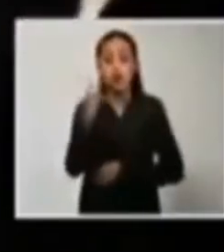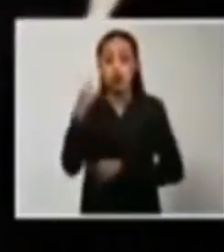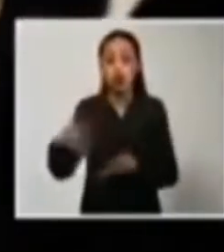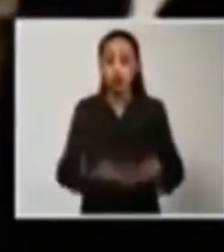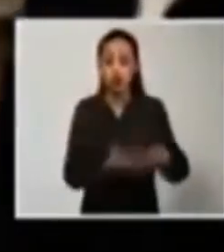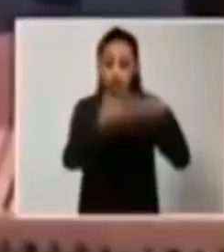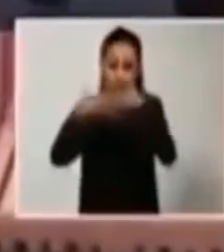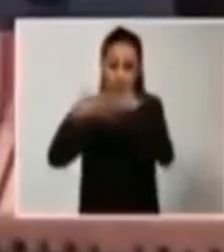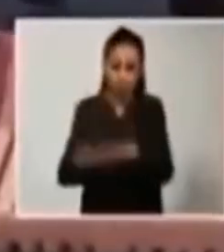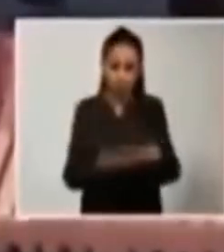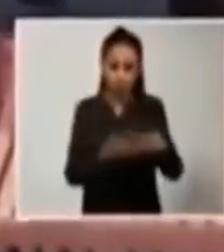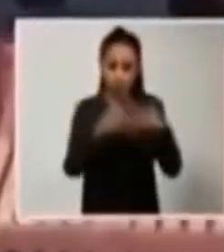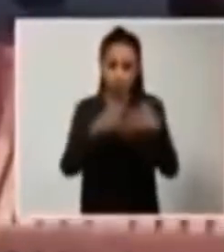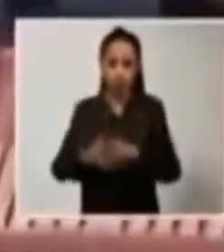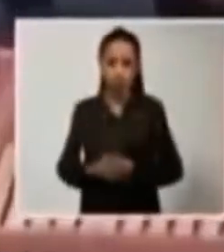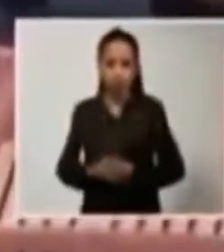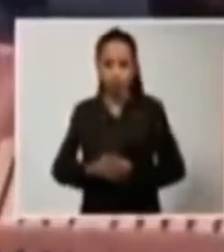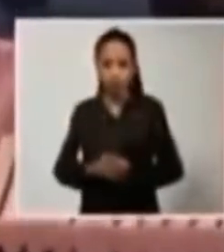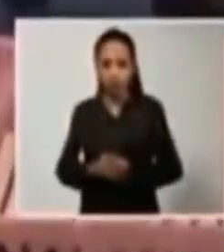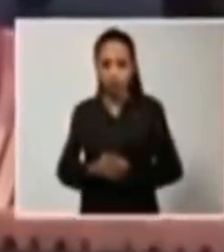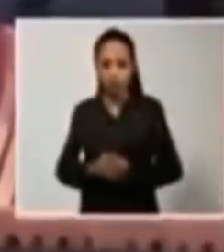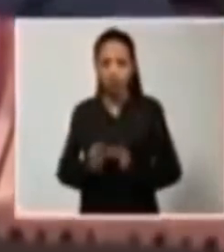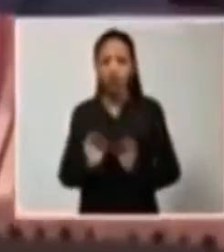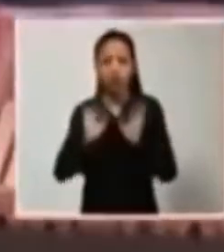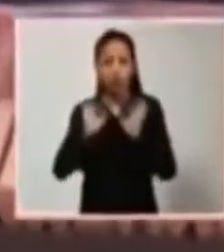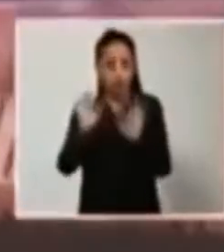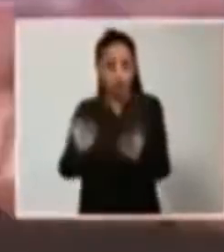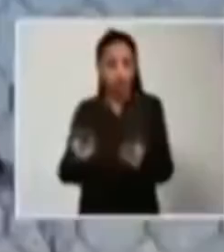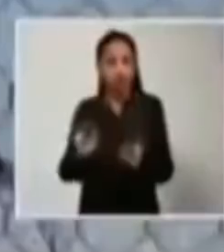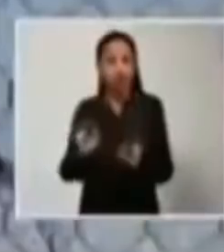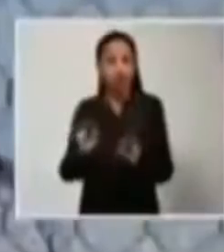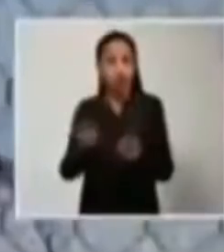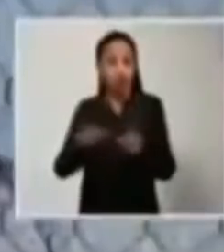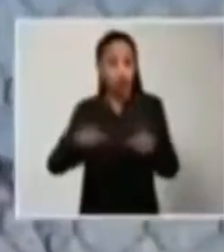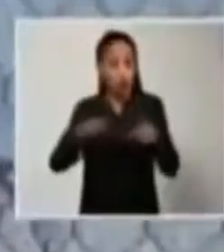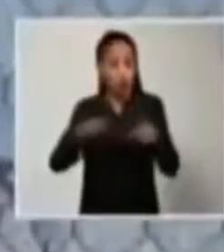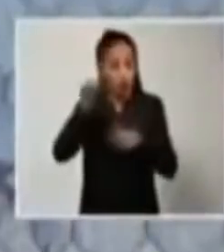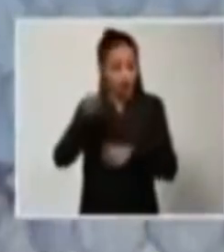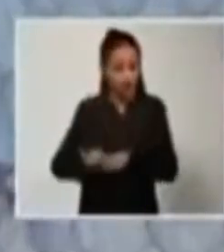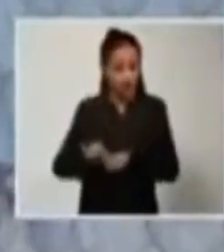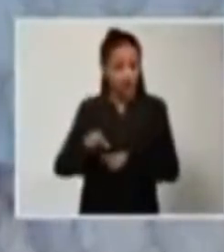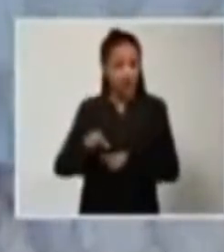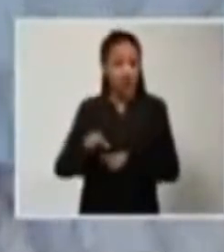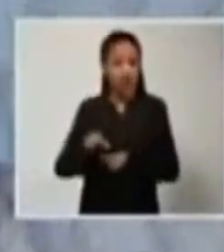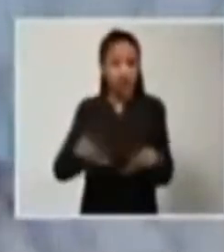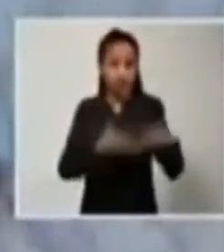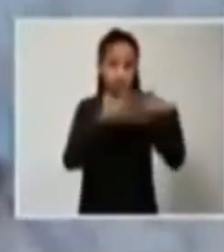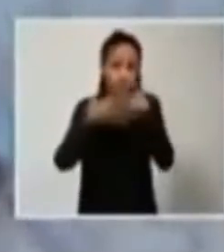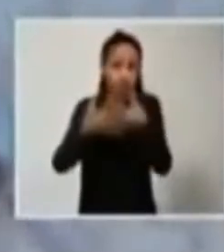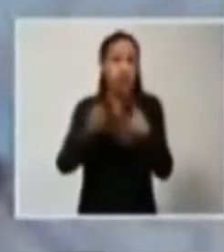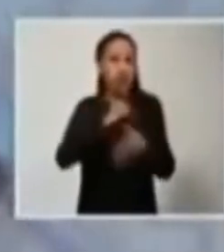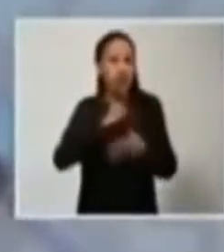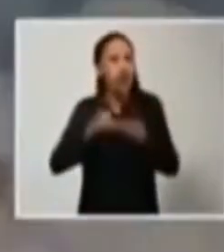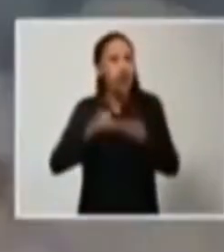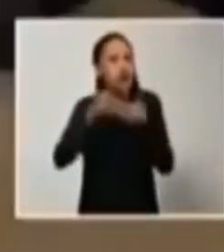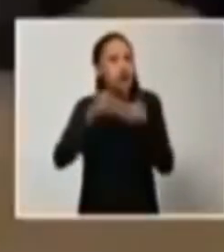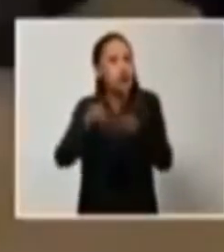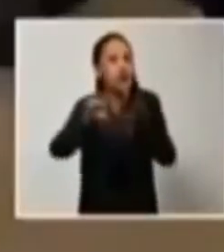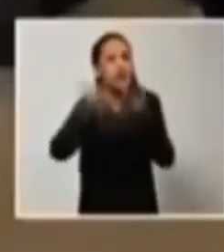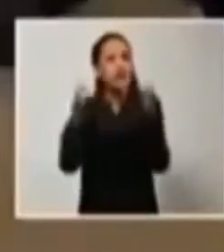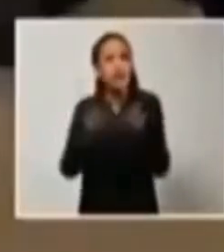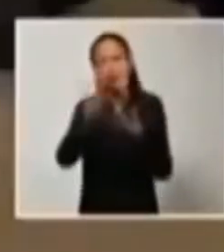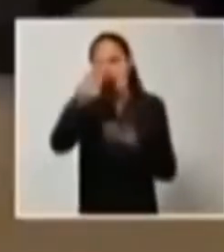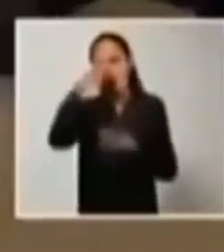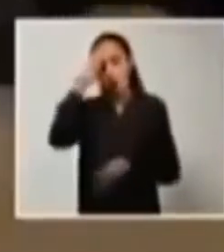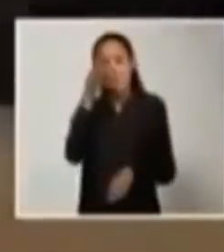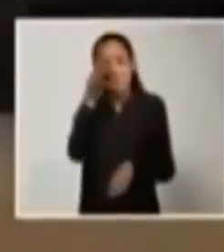etc. Si realmente tuvieran los congresistas la intención de ayudar a las familias cubanas, pedirían al gobierno